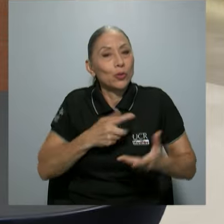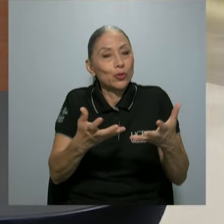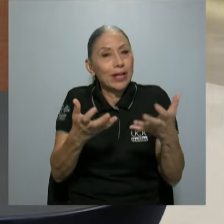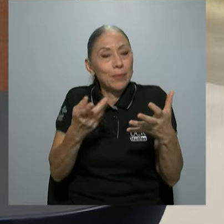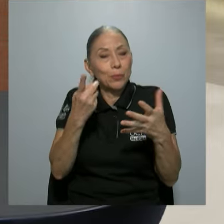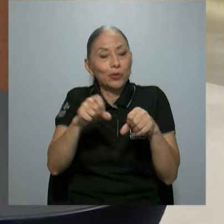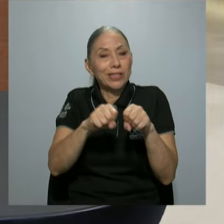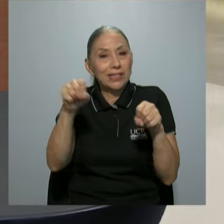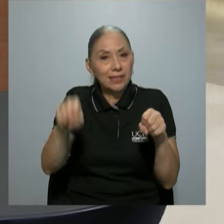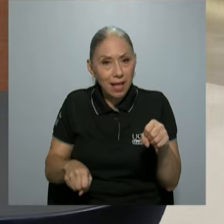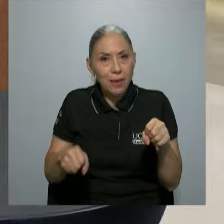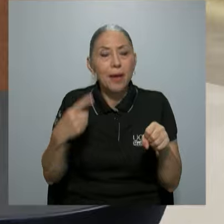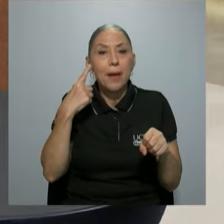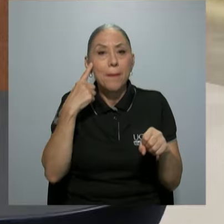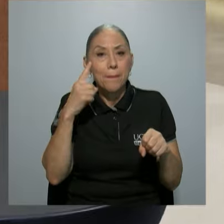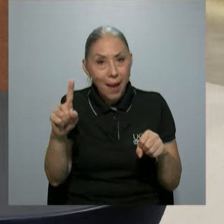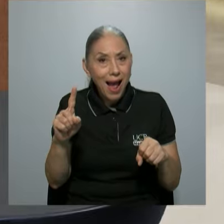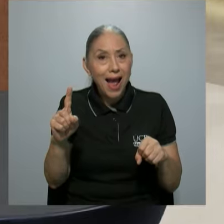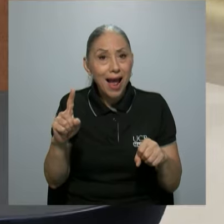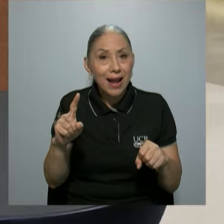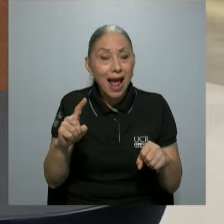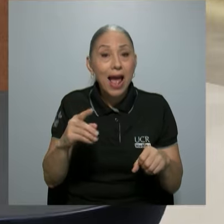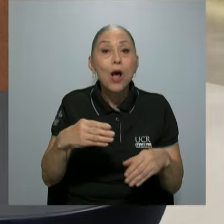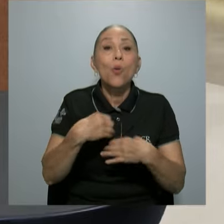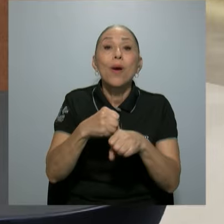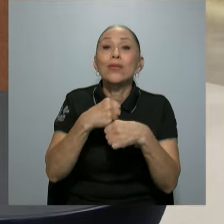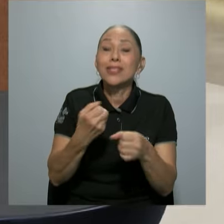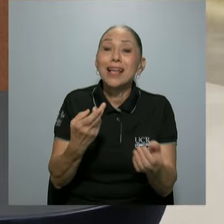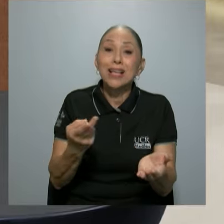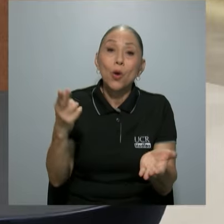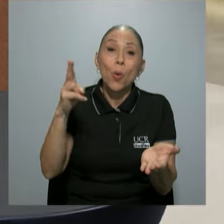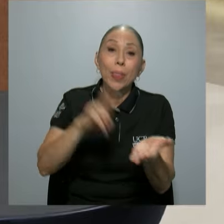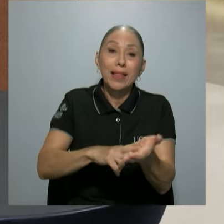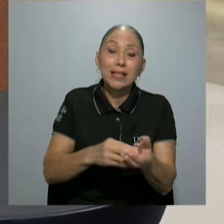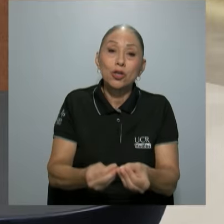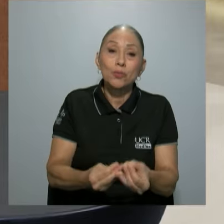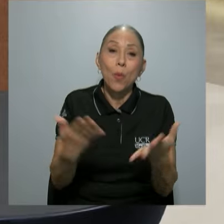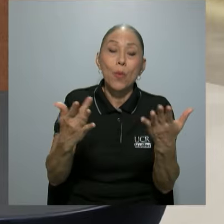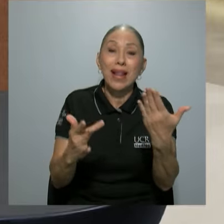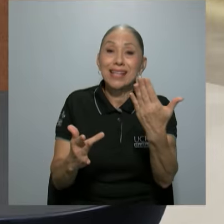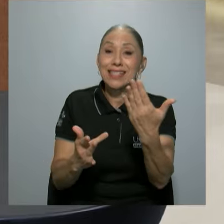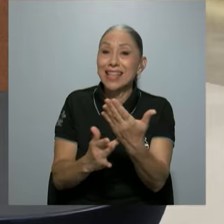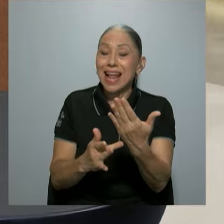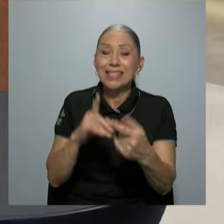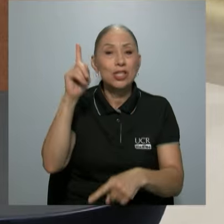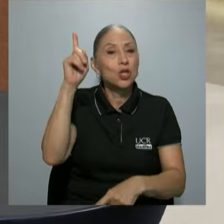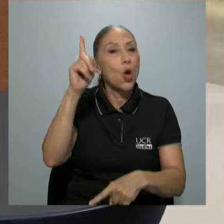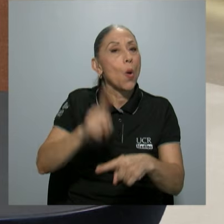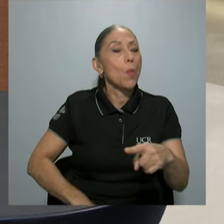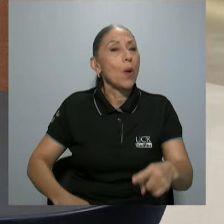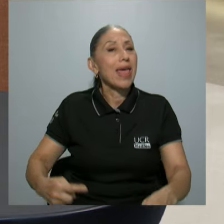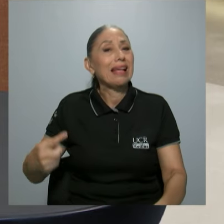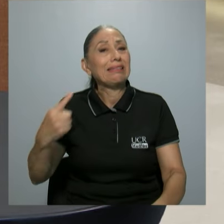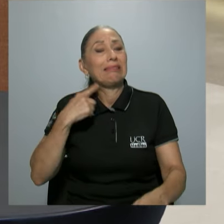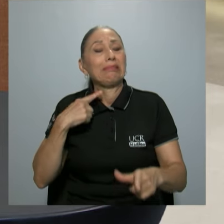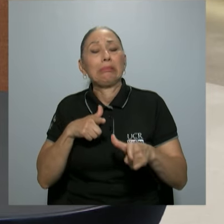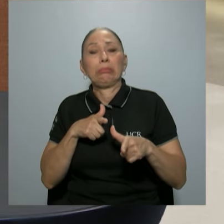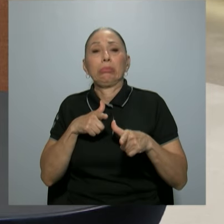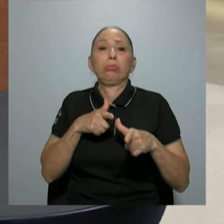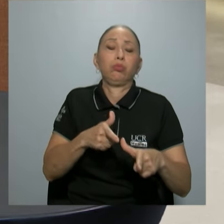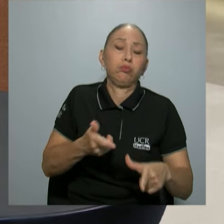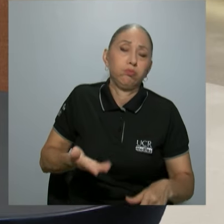que en las contrataciones públicas digitales no puedan elevarse exageradamente, como sucede ahora,